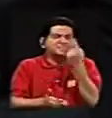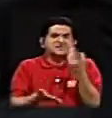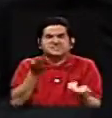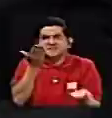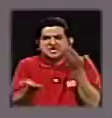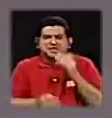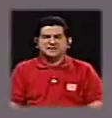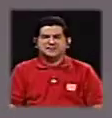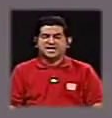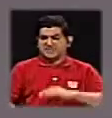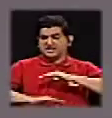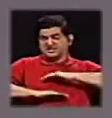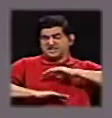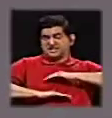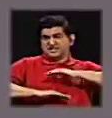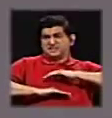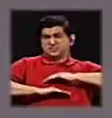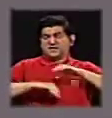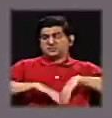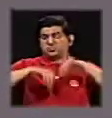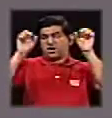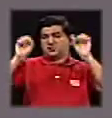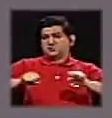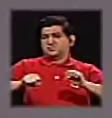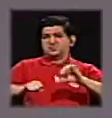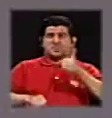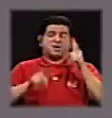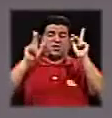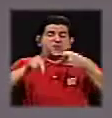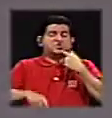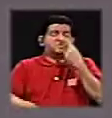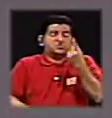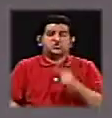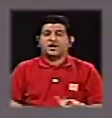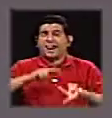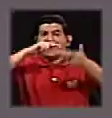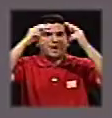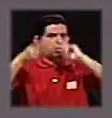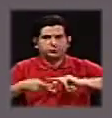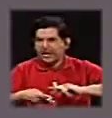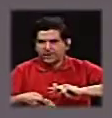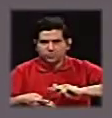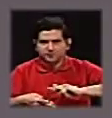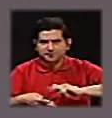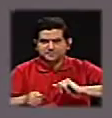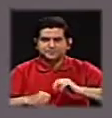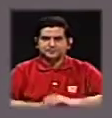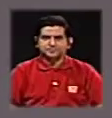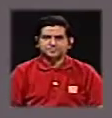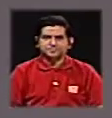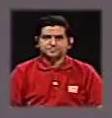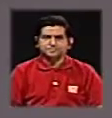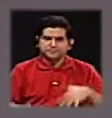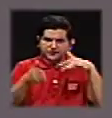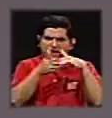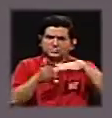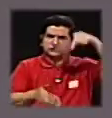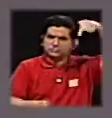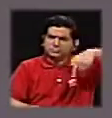podría verse como una satisfacción con el sistema, otros dicen que es lo contrario. Hay estudios